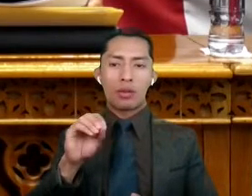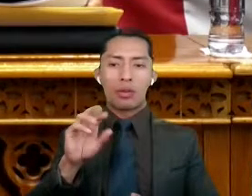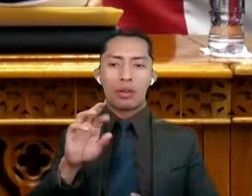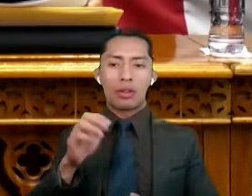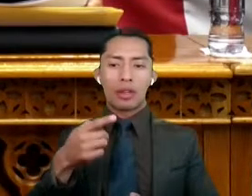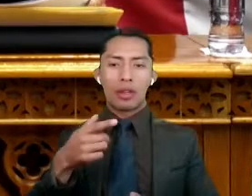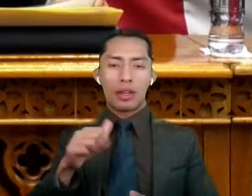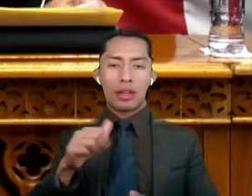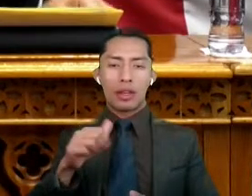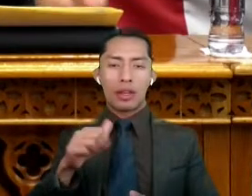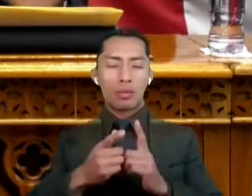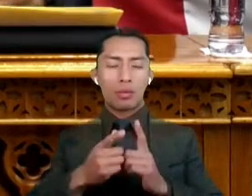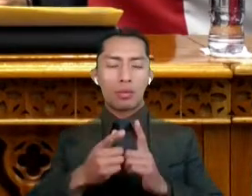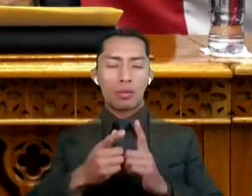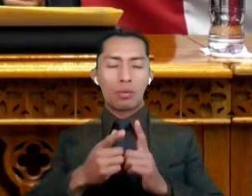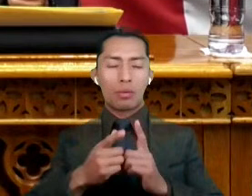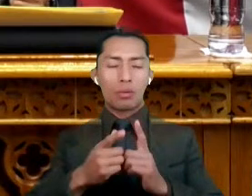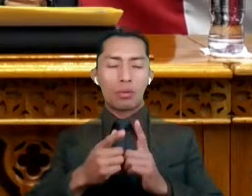Partido de la Revolución Democrática.